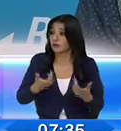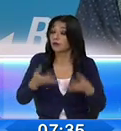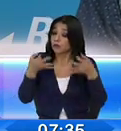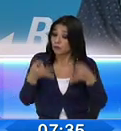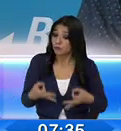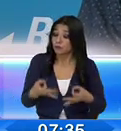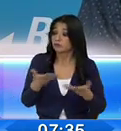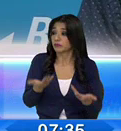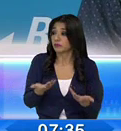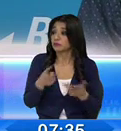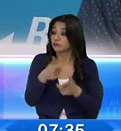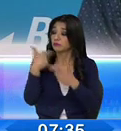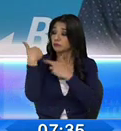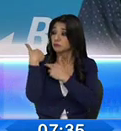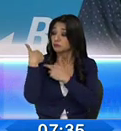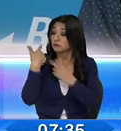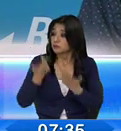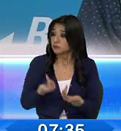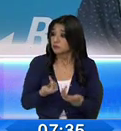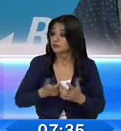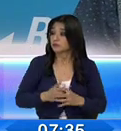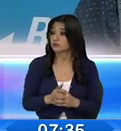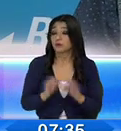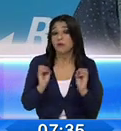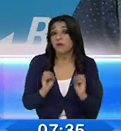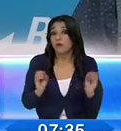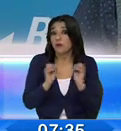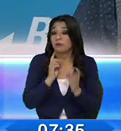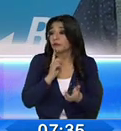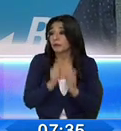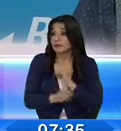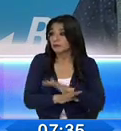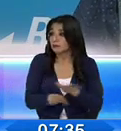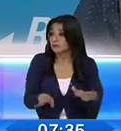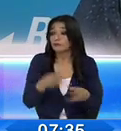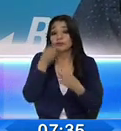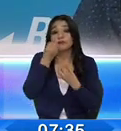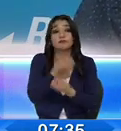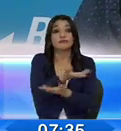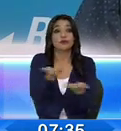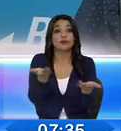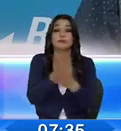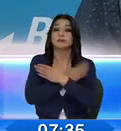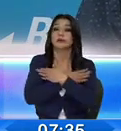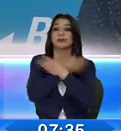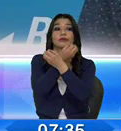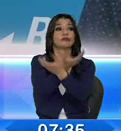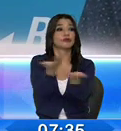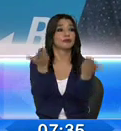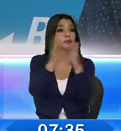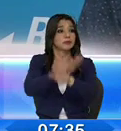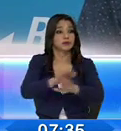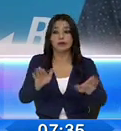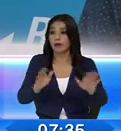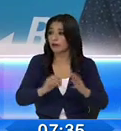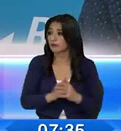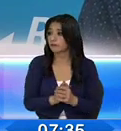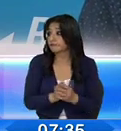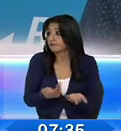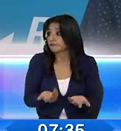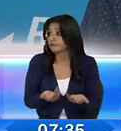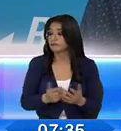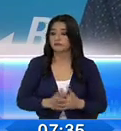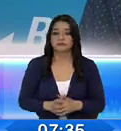con una tarea que se establecieron sino no pasa de ser un saludo a la bandera o un canto